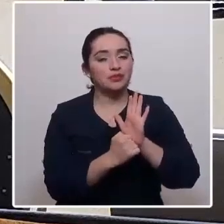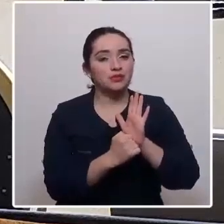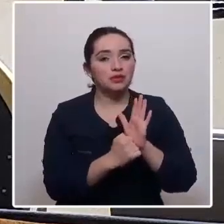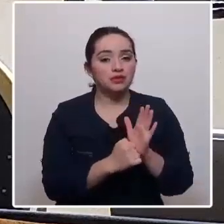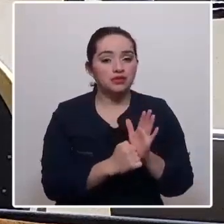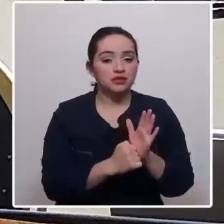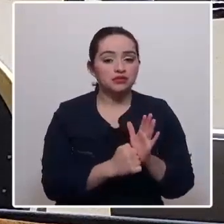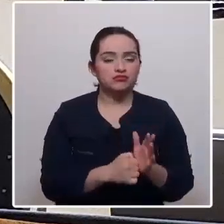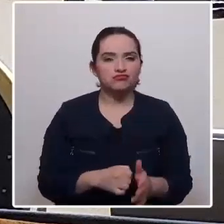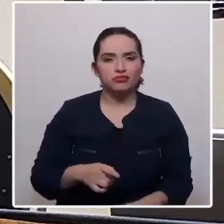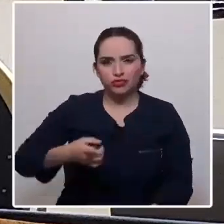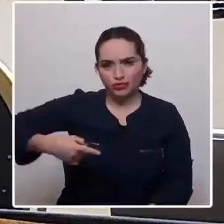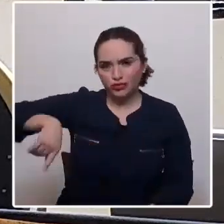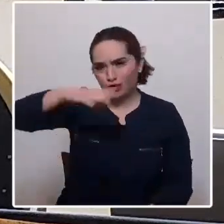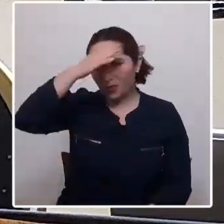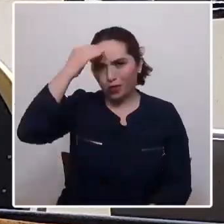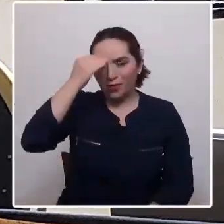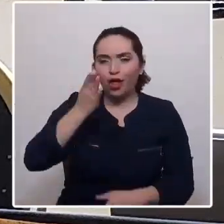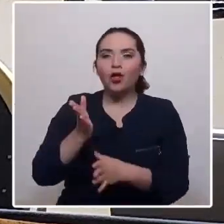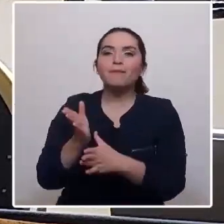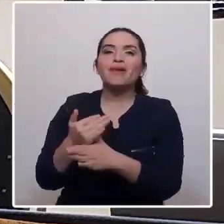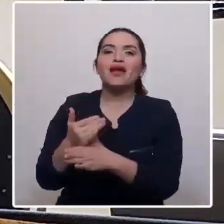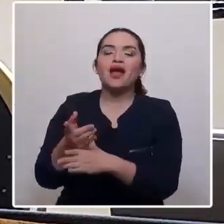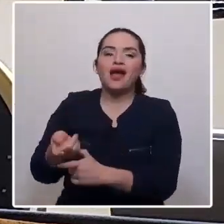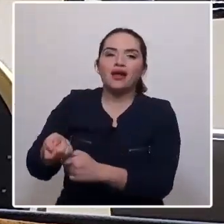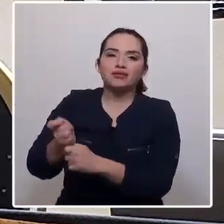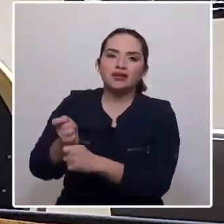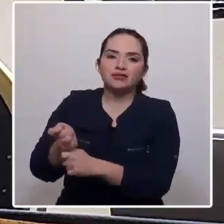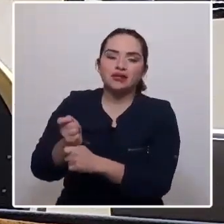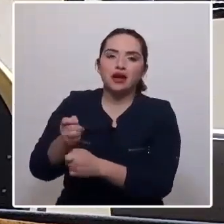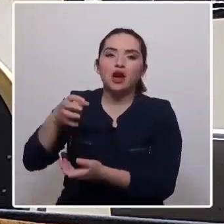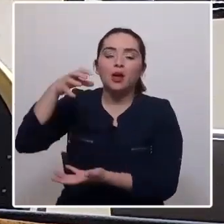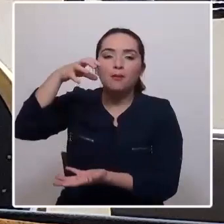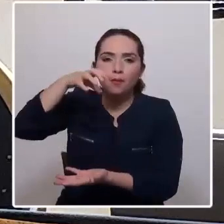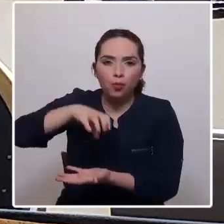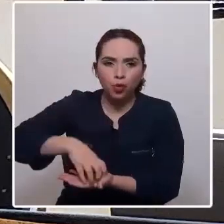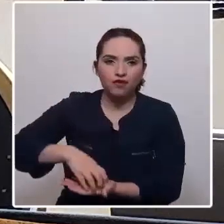tienen preocupados a la pesca artesanal y por sobre todas las cosas al pueblo chango que represento.